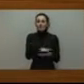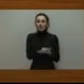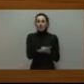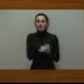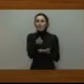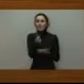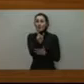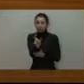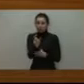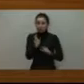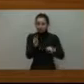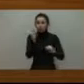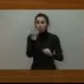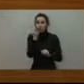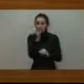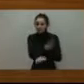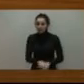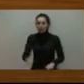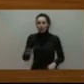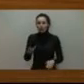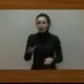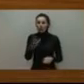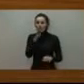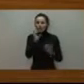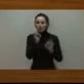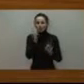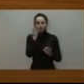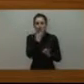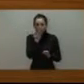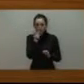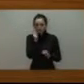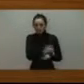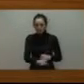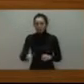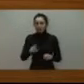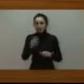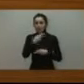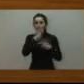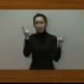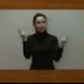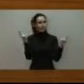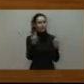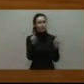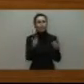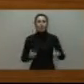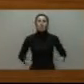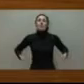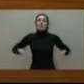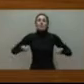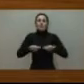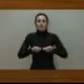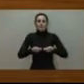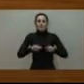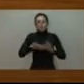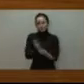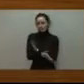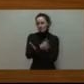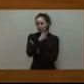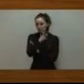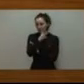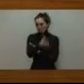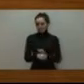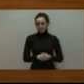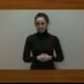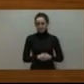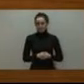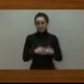precio de las escuelas infantiles, porque las escuelas infantiles en Asturias no son públicas, son pseudo públicas. Y lo voy a explicar. Y es que